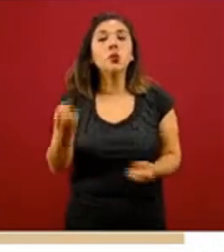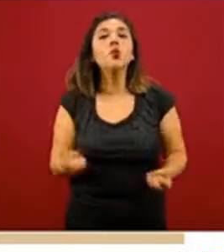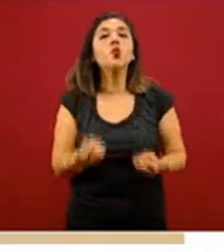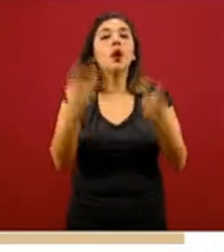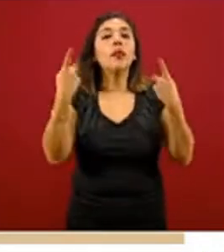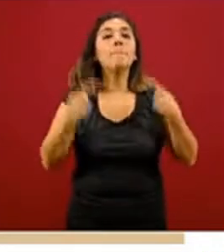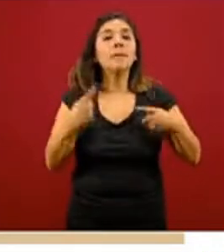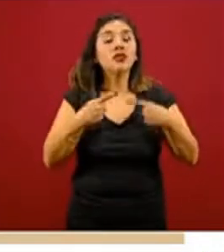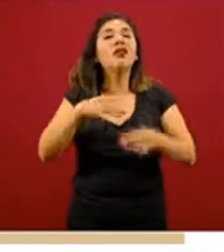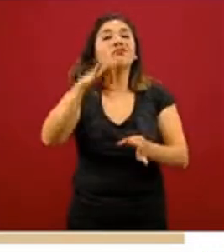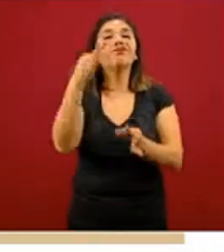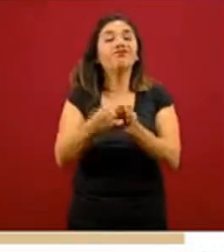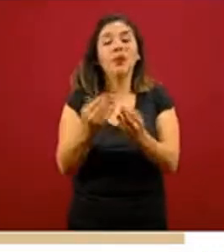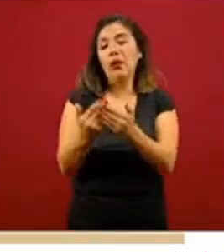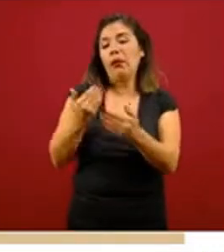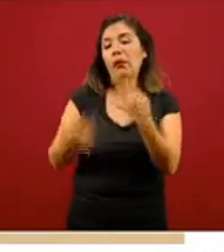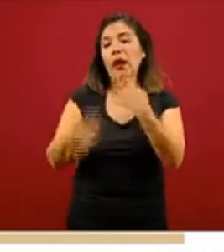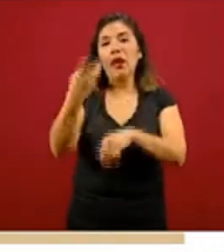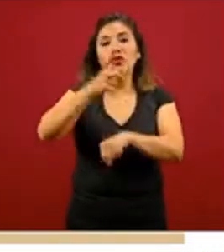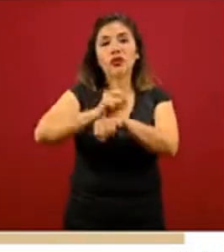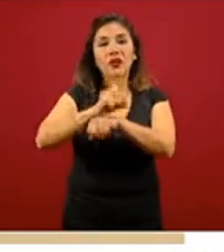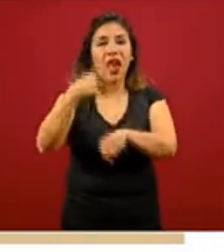casos confirmados activos,